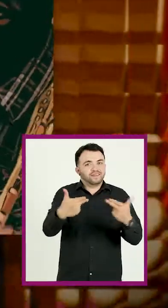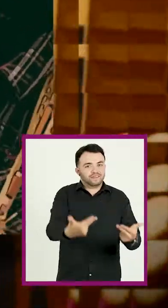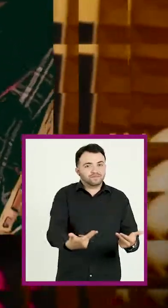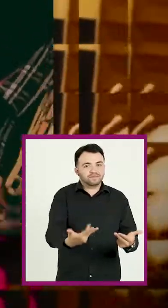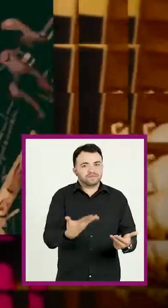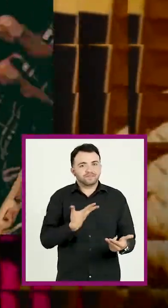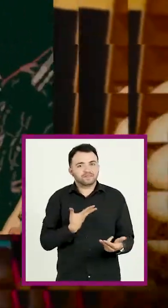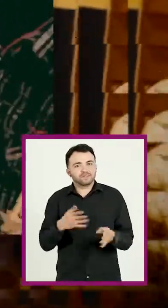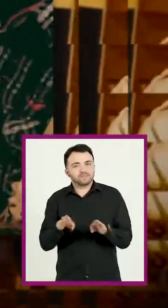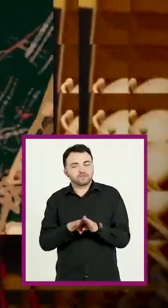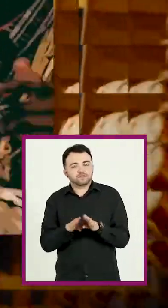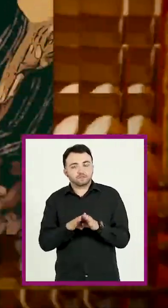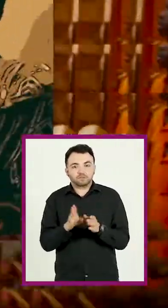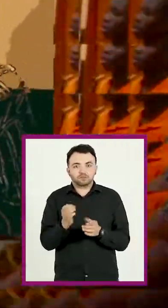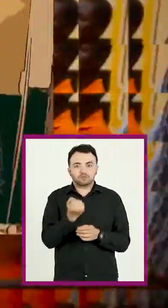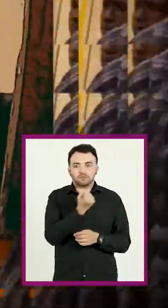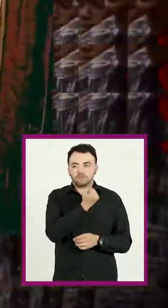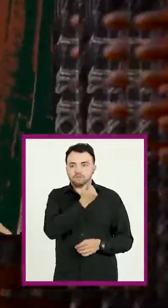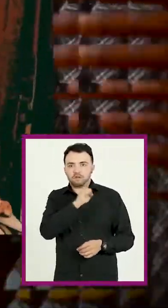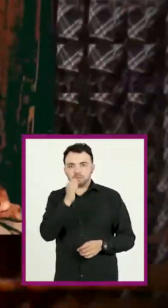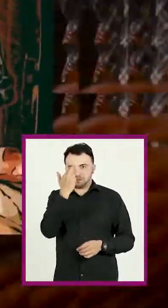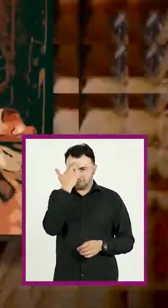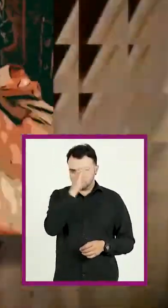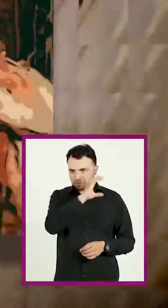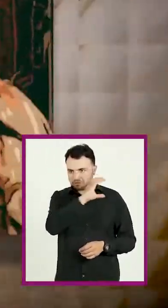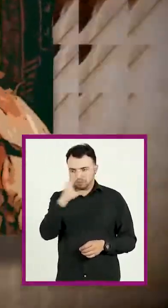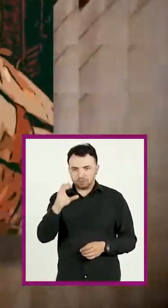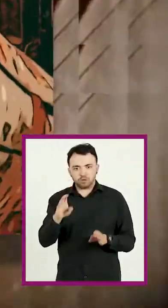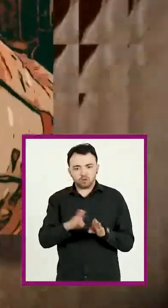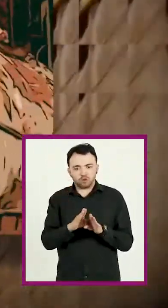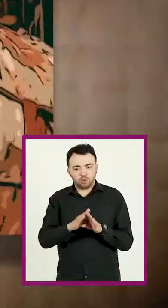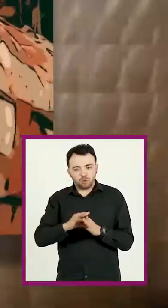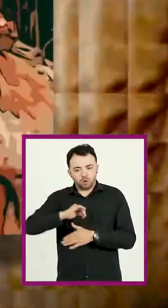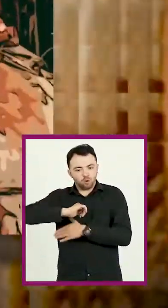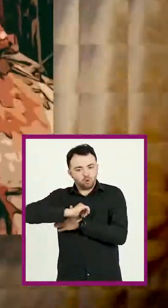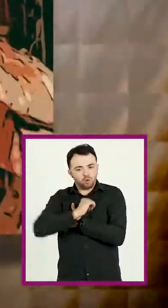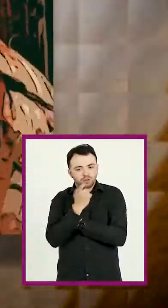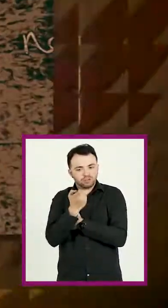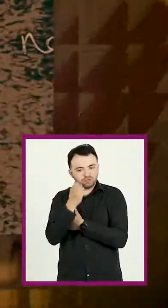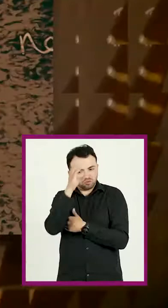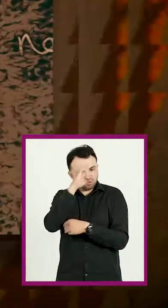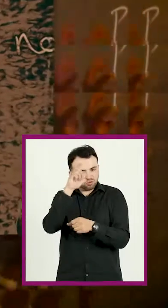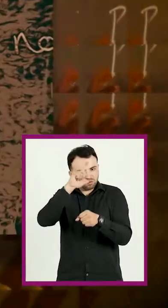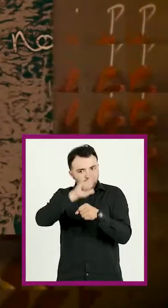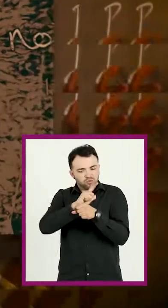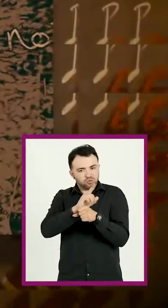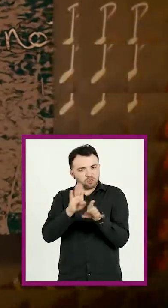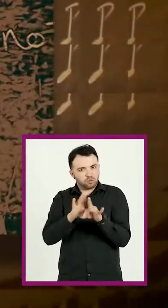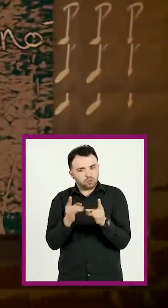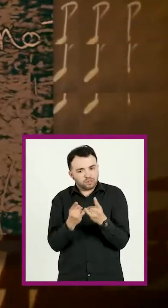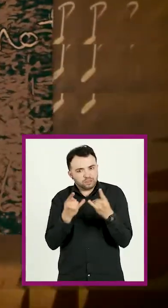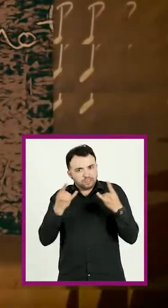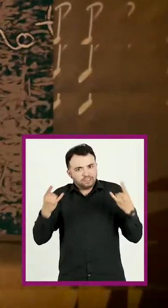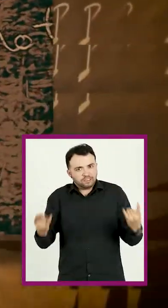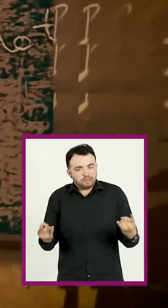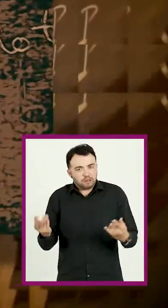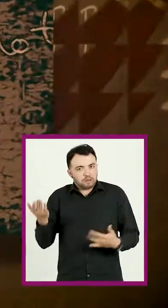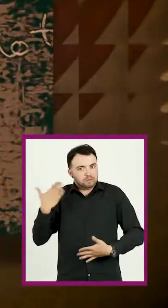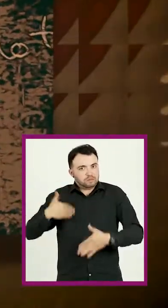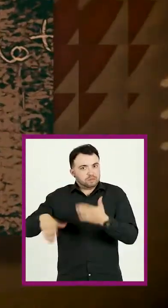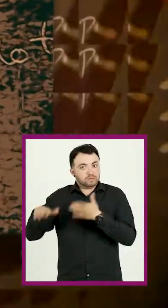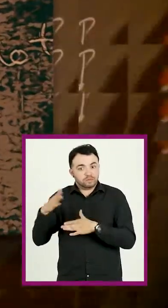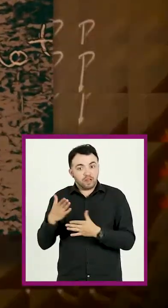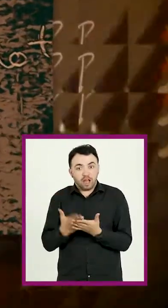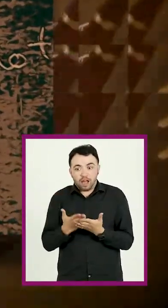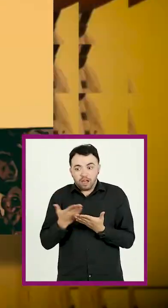mucho prestigio y entre otras cosas están encargados de resguardar la tradición, la historia oral, son historiadores orales, también